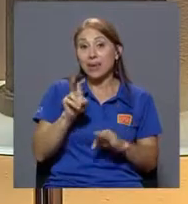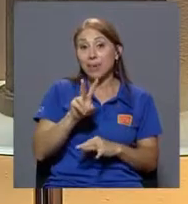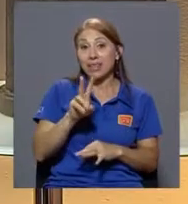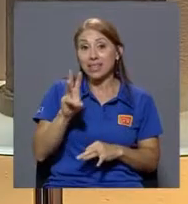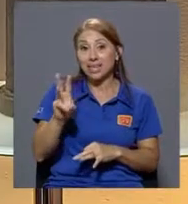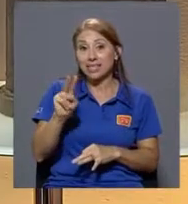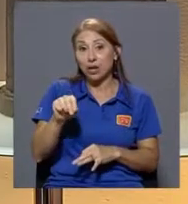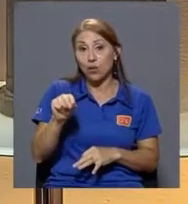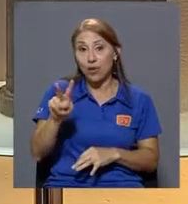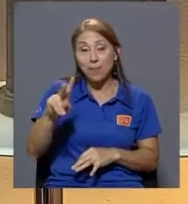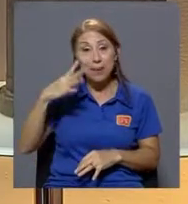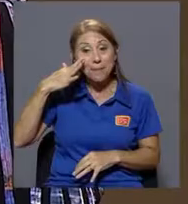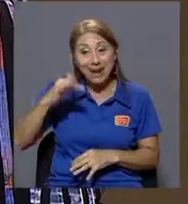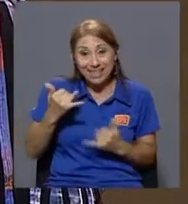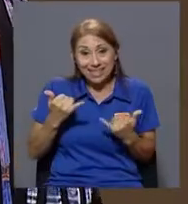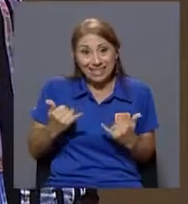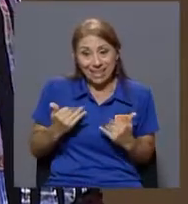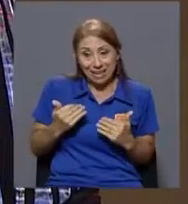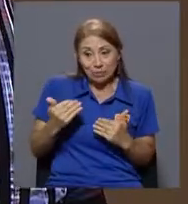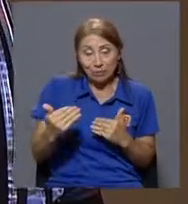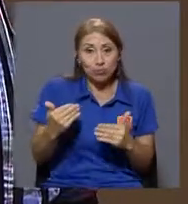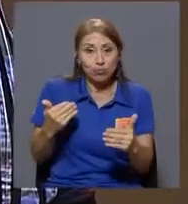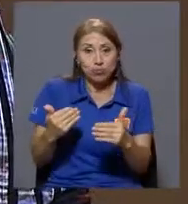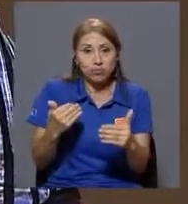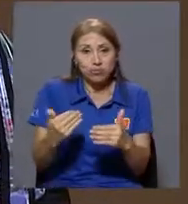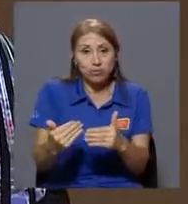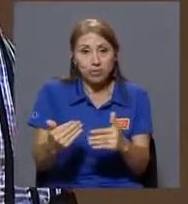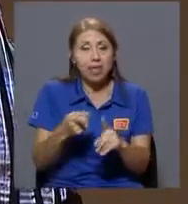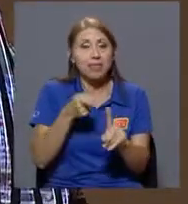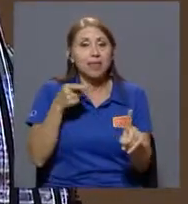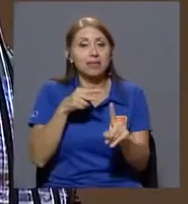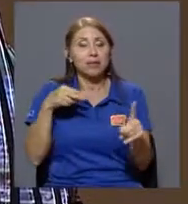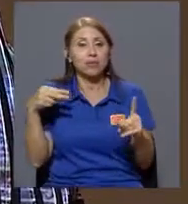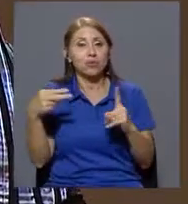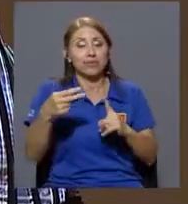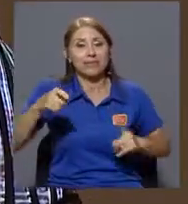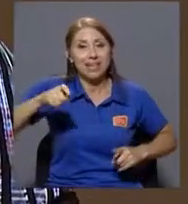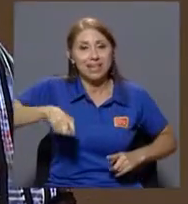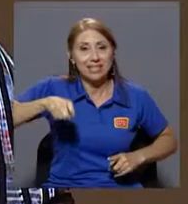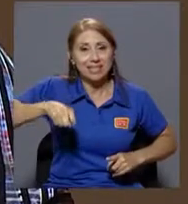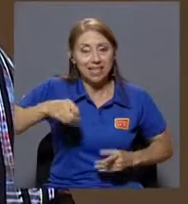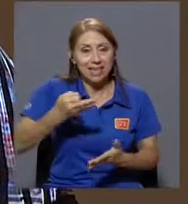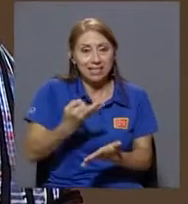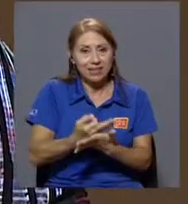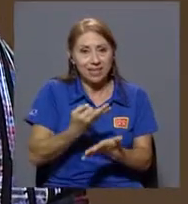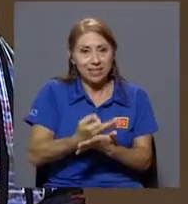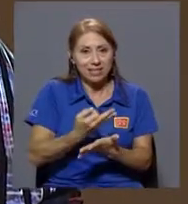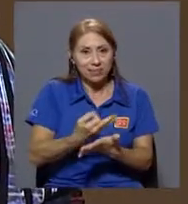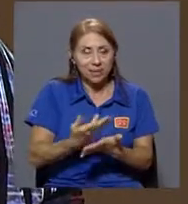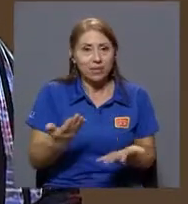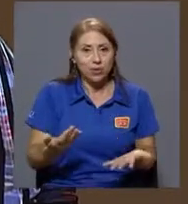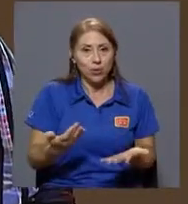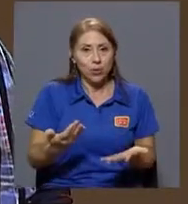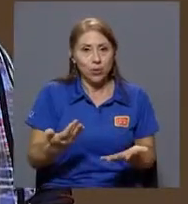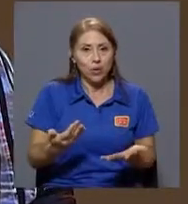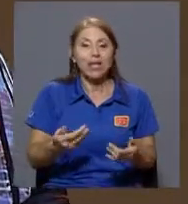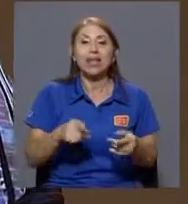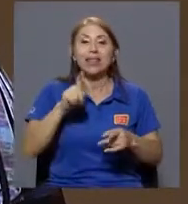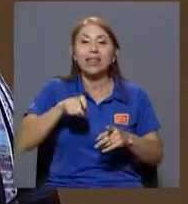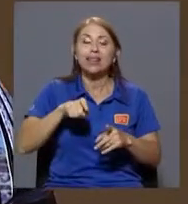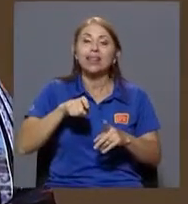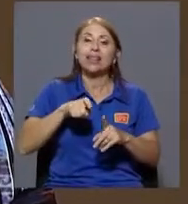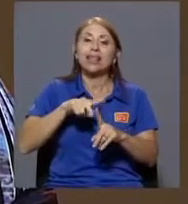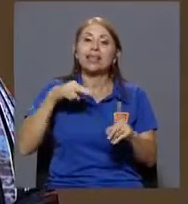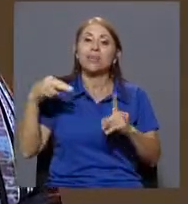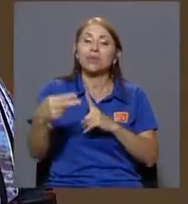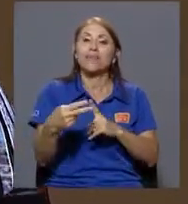la vuelta de la esquina, desde el punto de vista de las necesidades de financiamiento y de la transmisión de